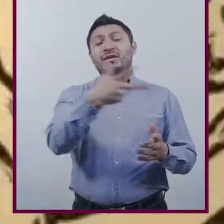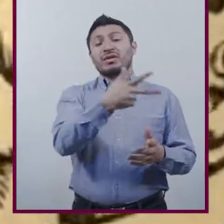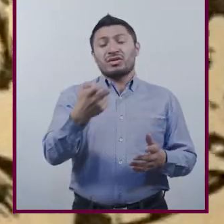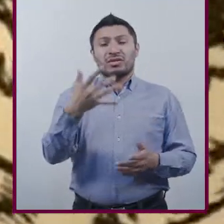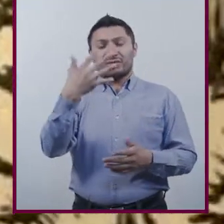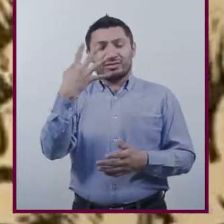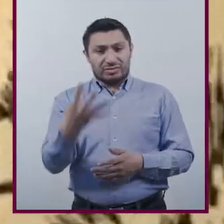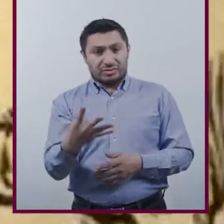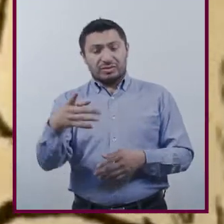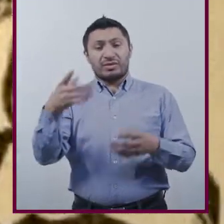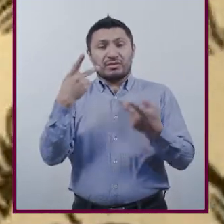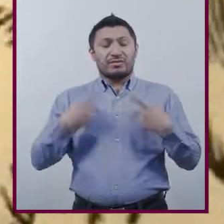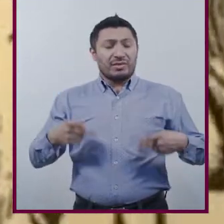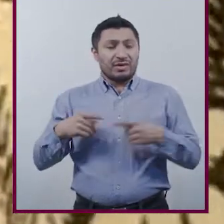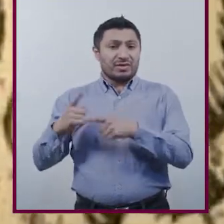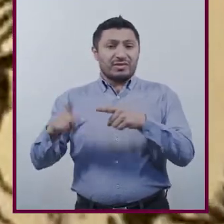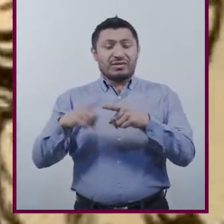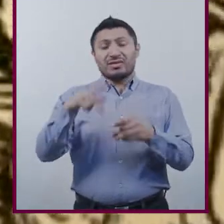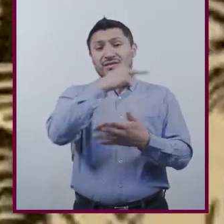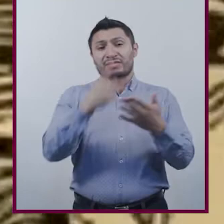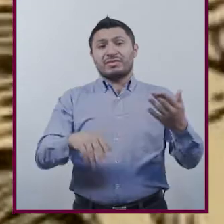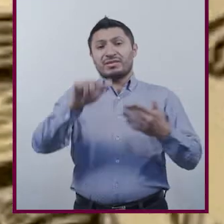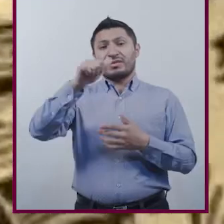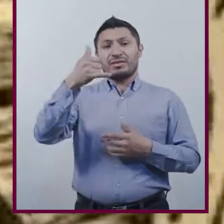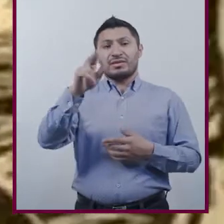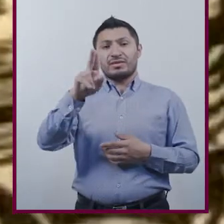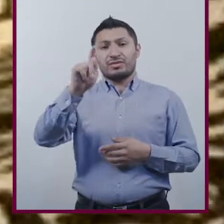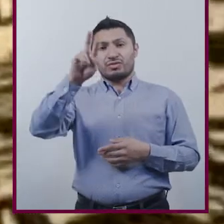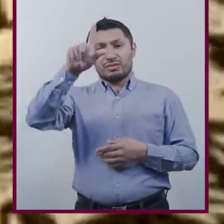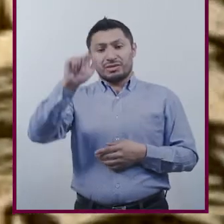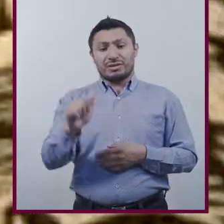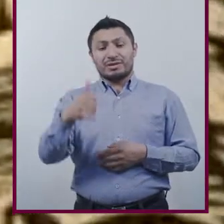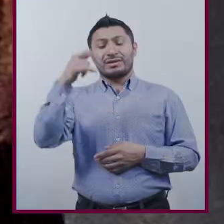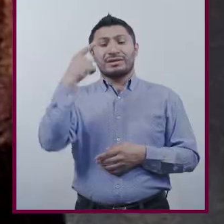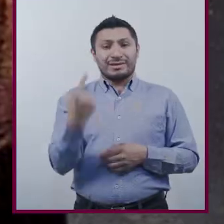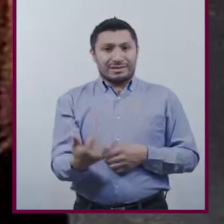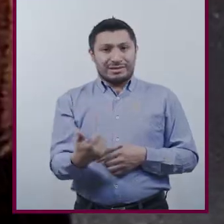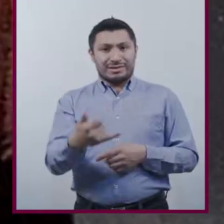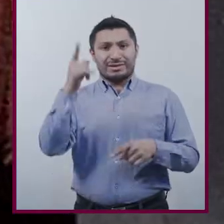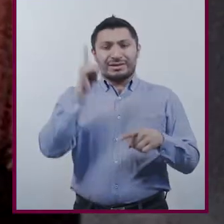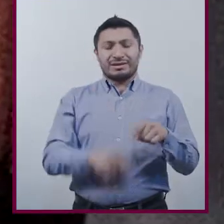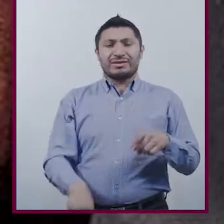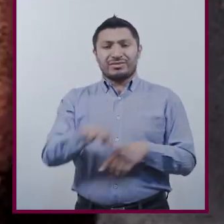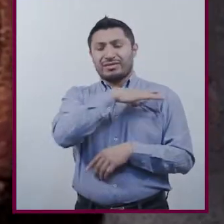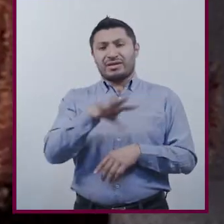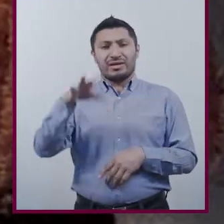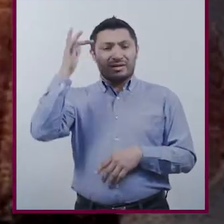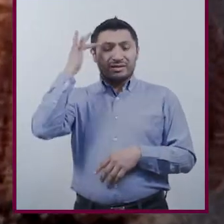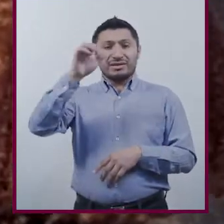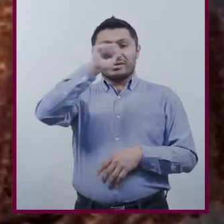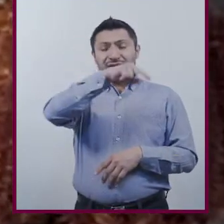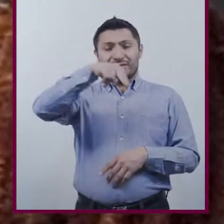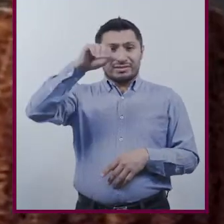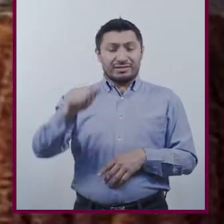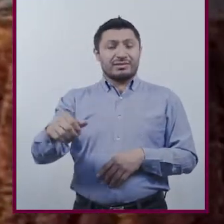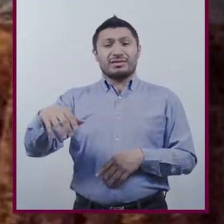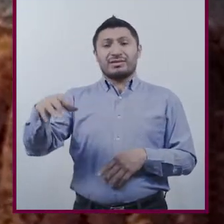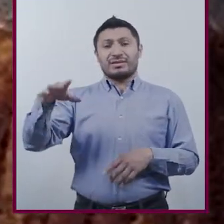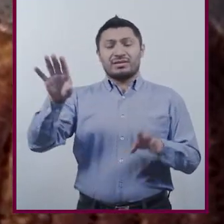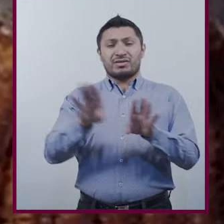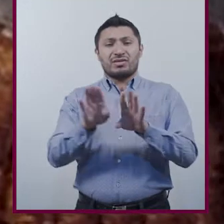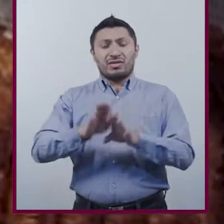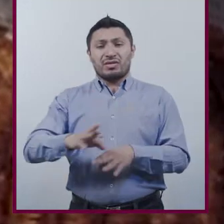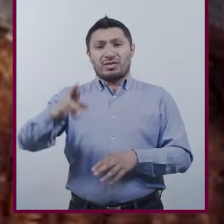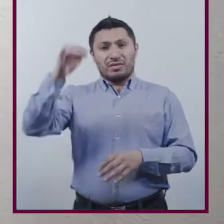el Plan de Ayutla y, a través de él, destituyeron al general Santa Anna como comandante del ejército y titular del